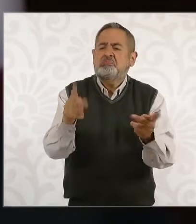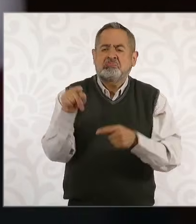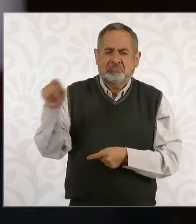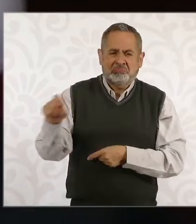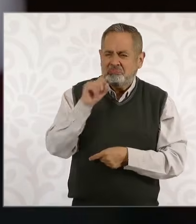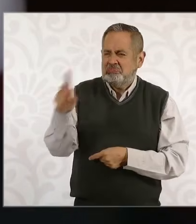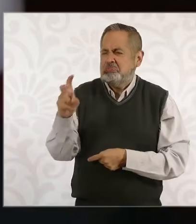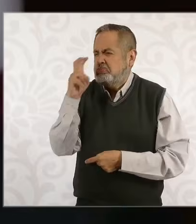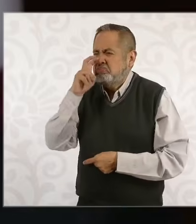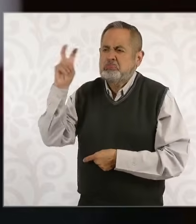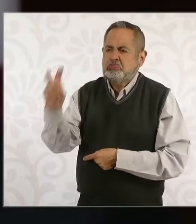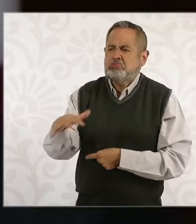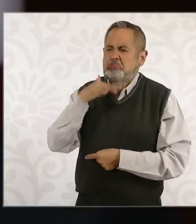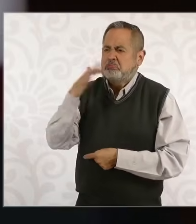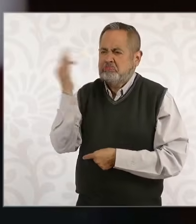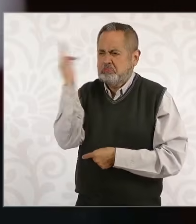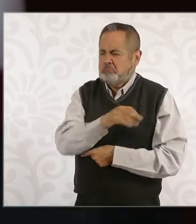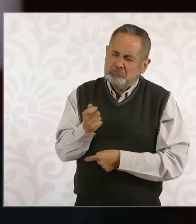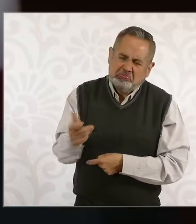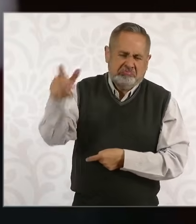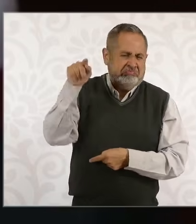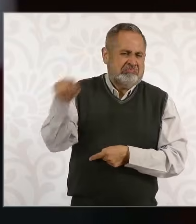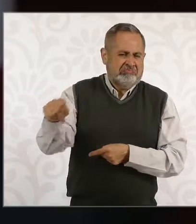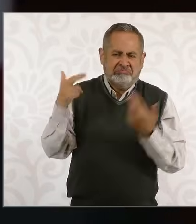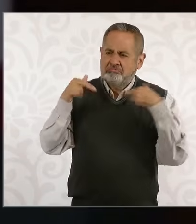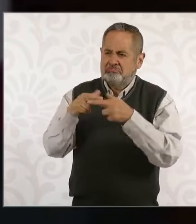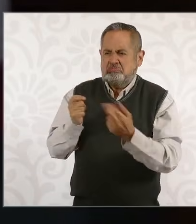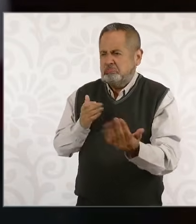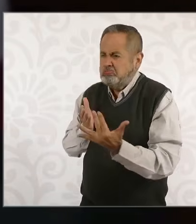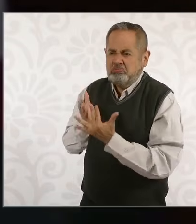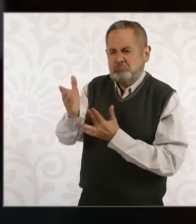Son unos pinches delincuentes y hay que intervenir.